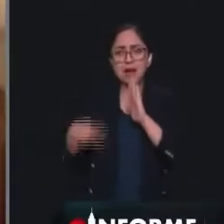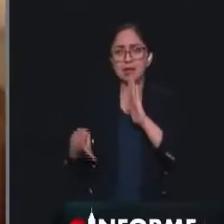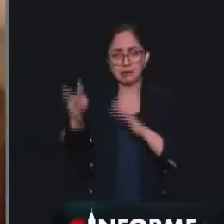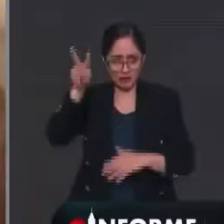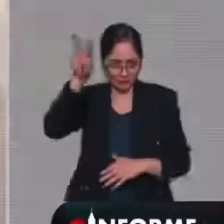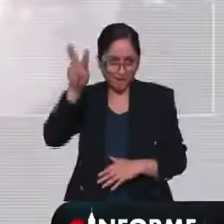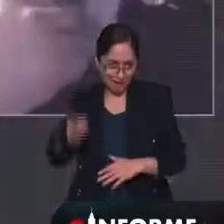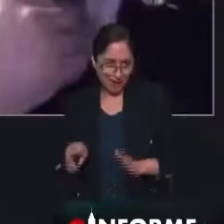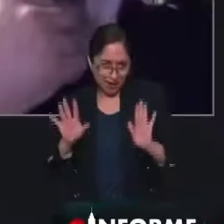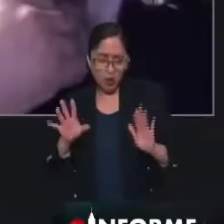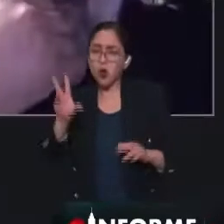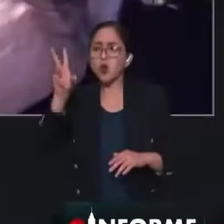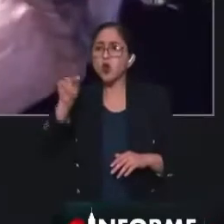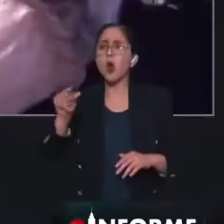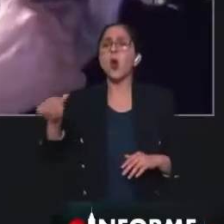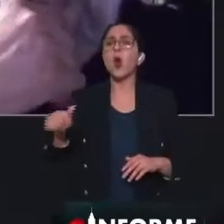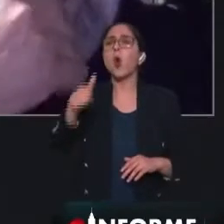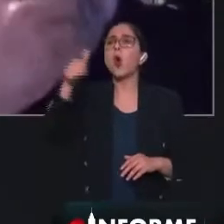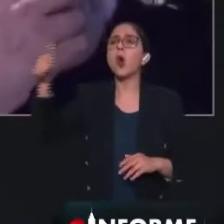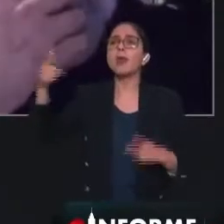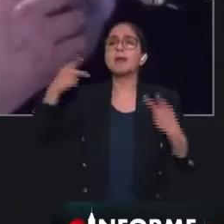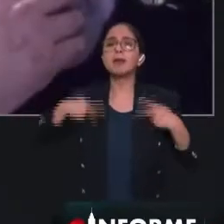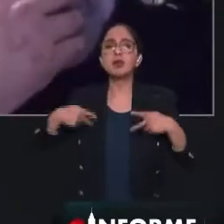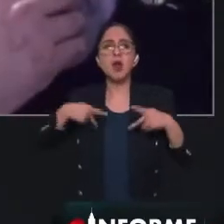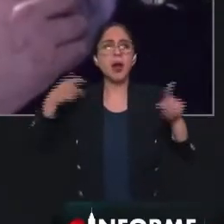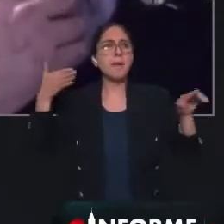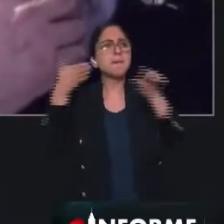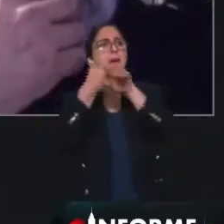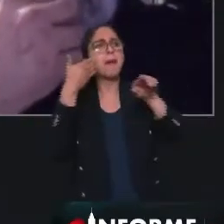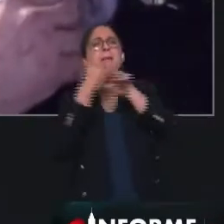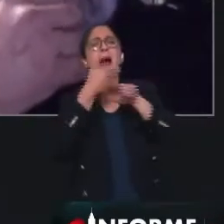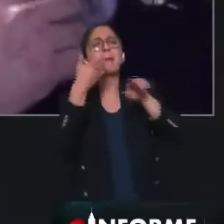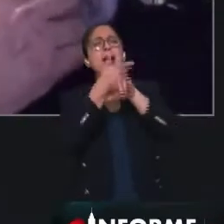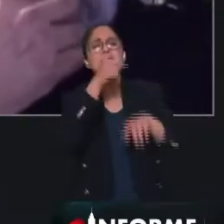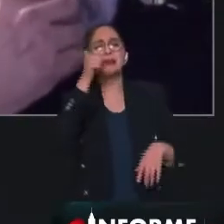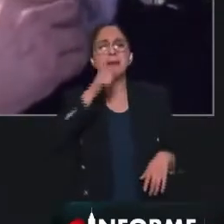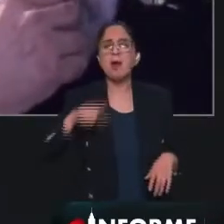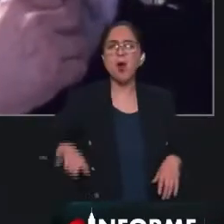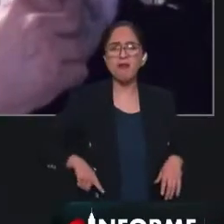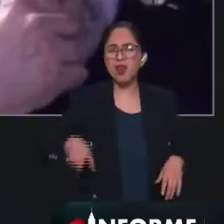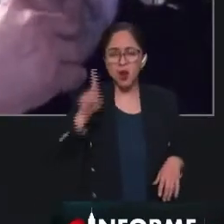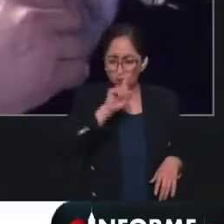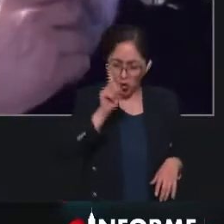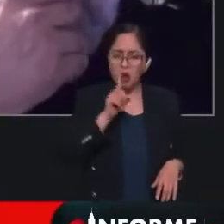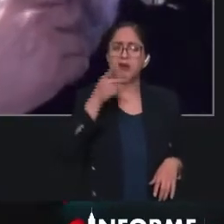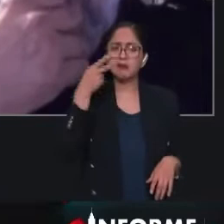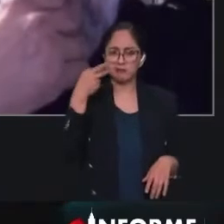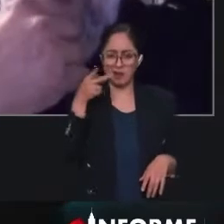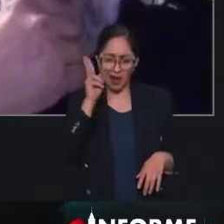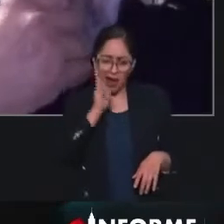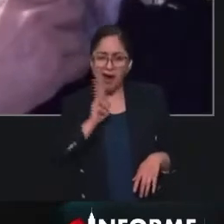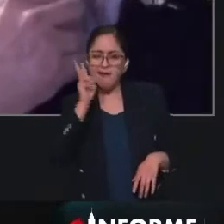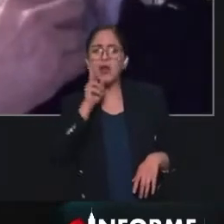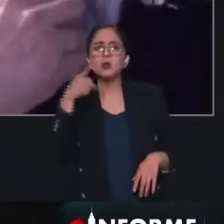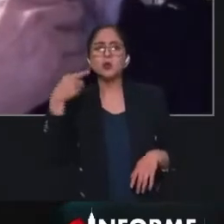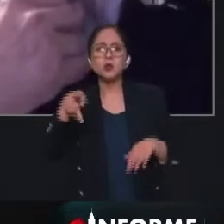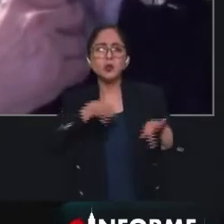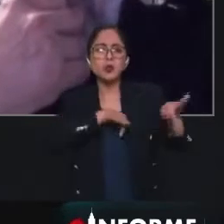sino realmente como tratar de hacer un esfuerzo por mejorar la discusión pública, también apoyando a